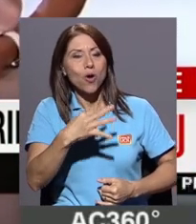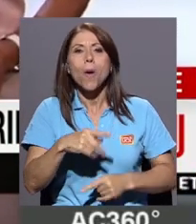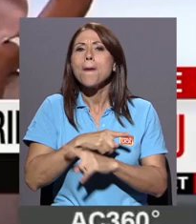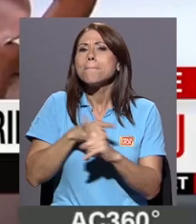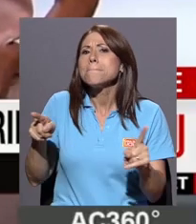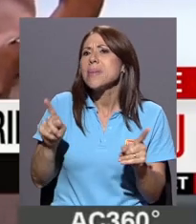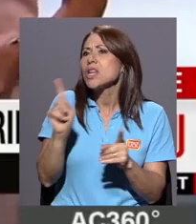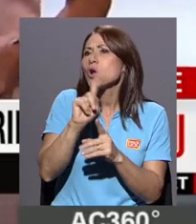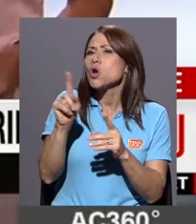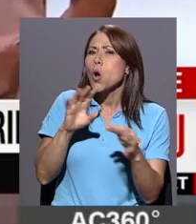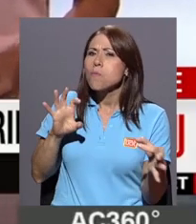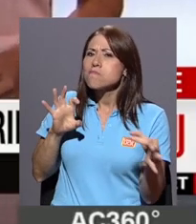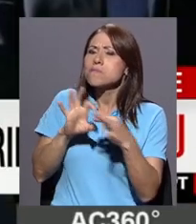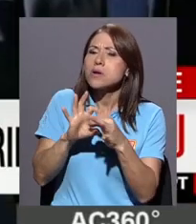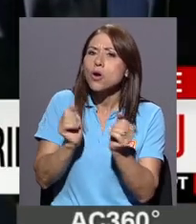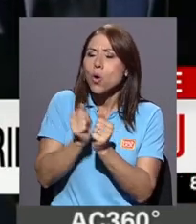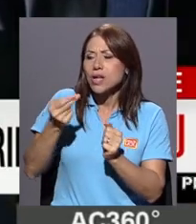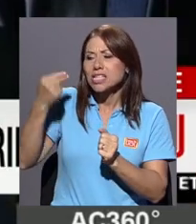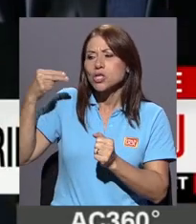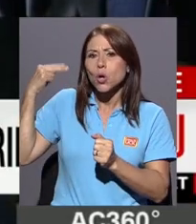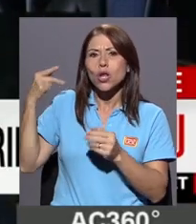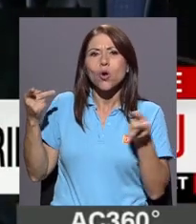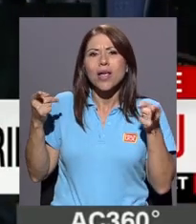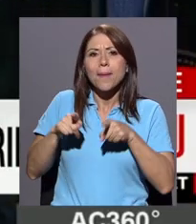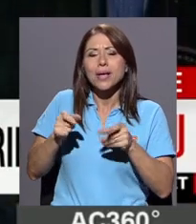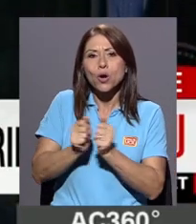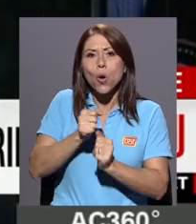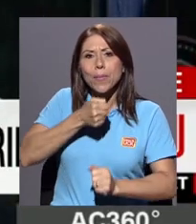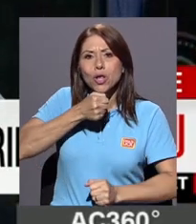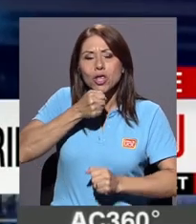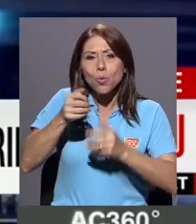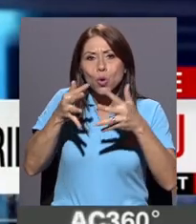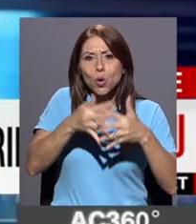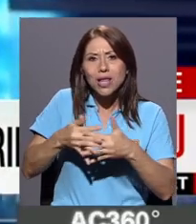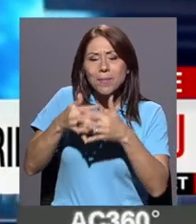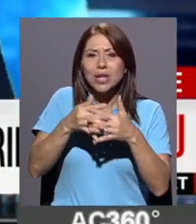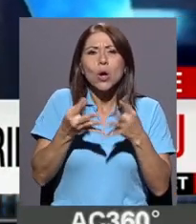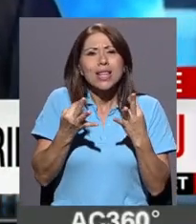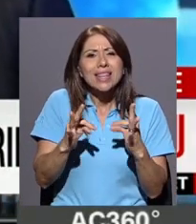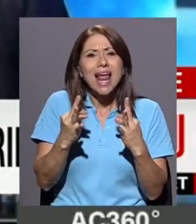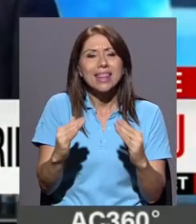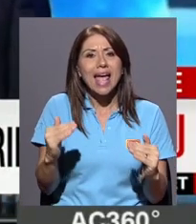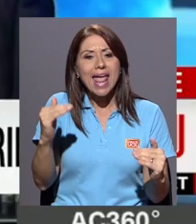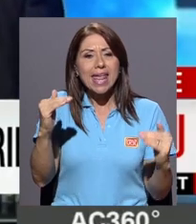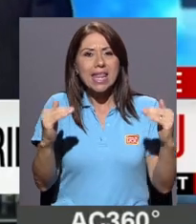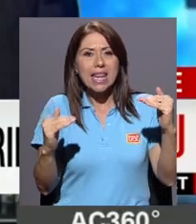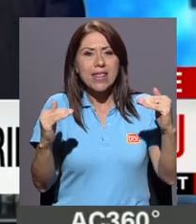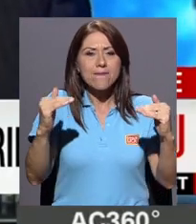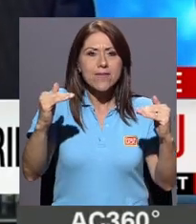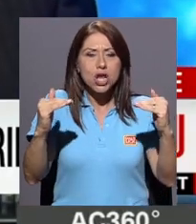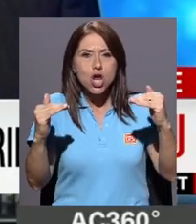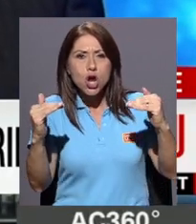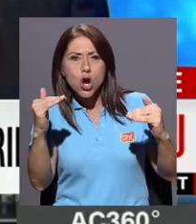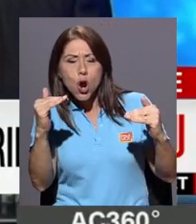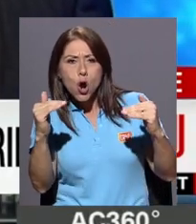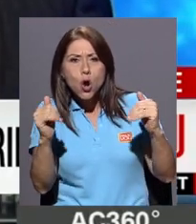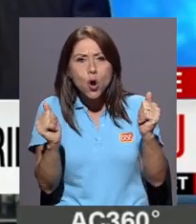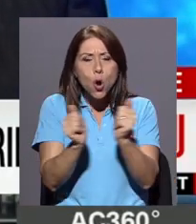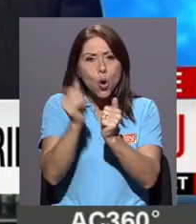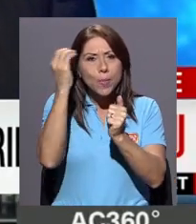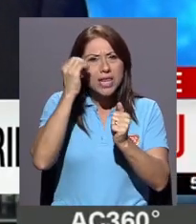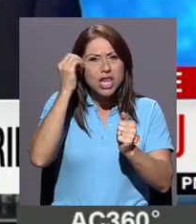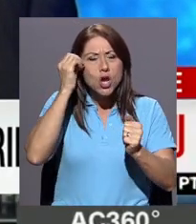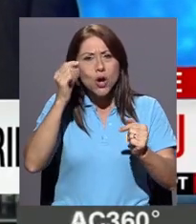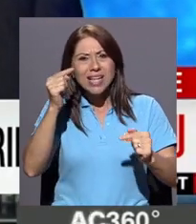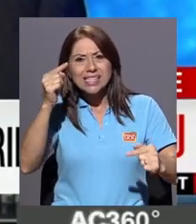libreto histórico, digamos, del periodismo norteamericano que trata de mantener cierto equilibrio entre posiciones